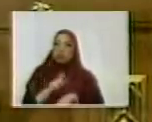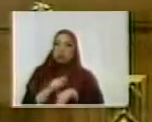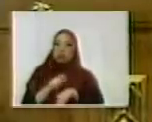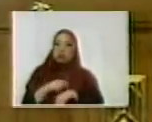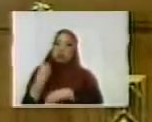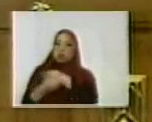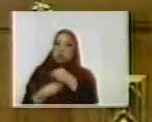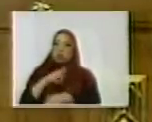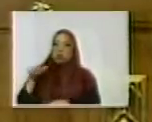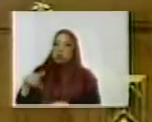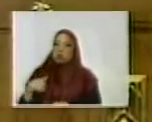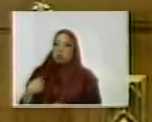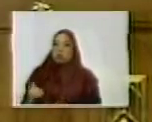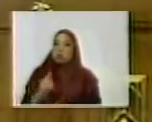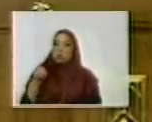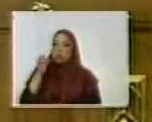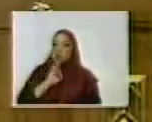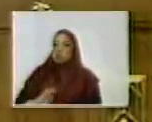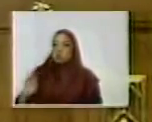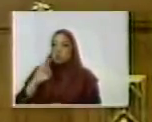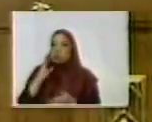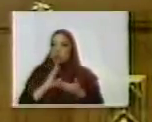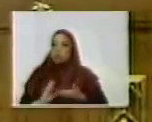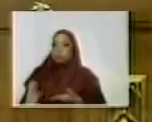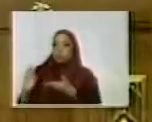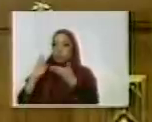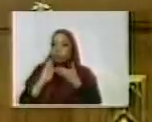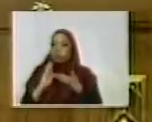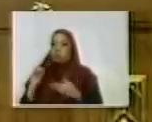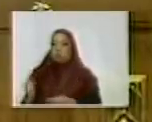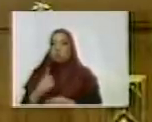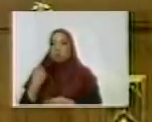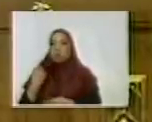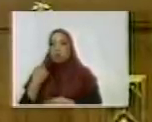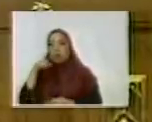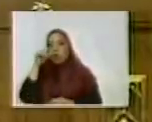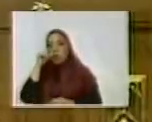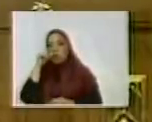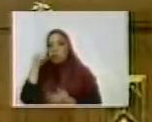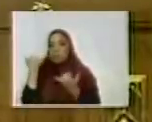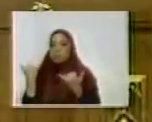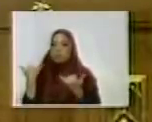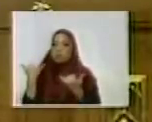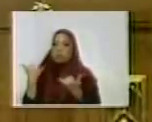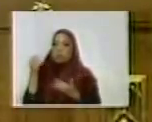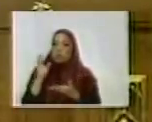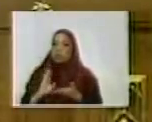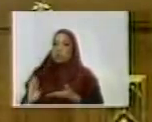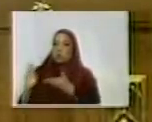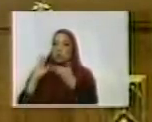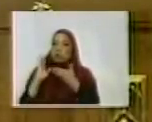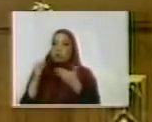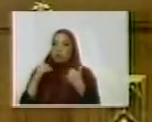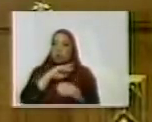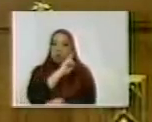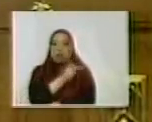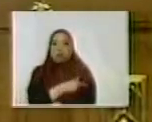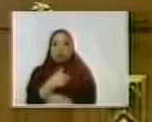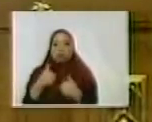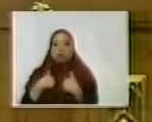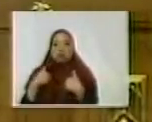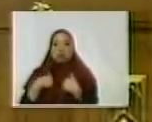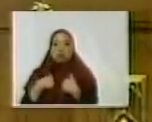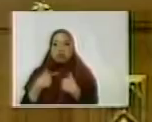crear toda una zona Petro para poder, a través de este criptoactivo, fortalecer